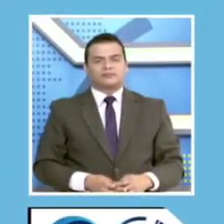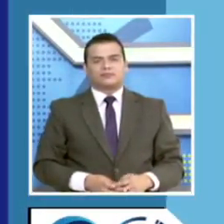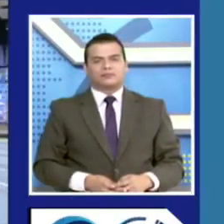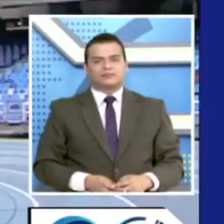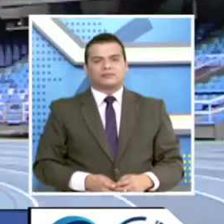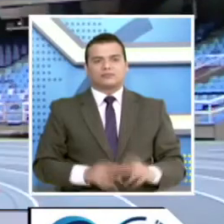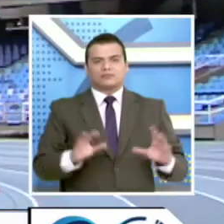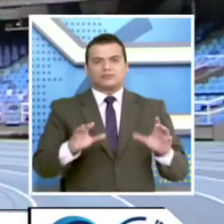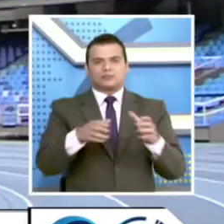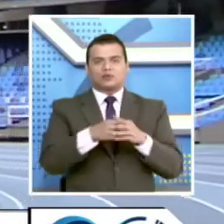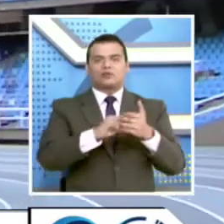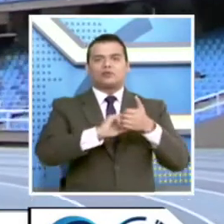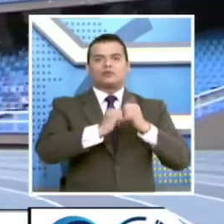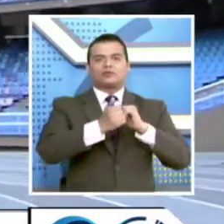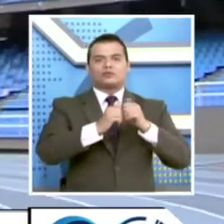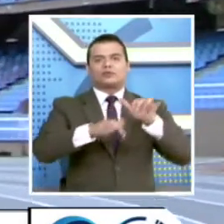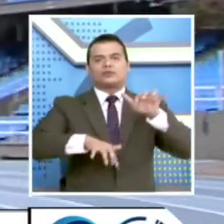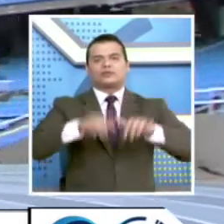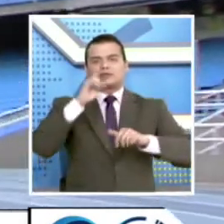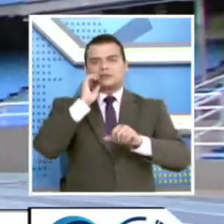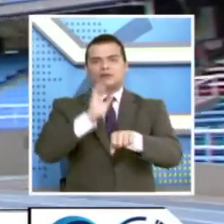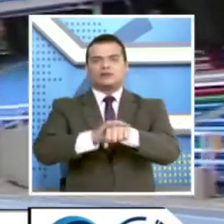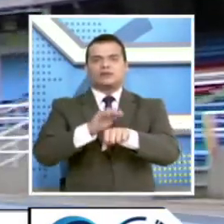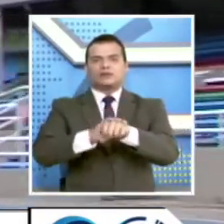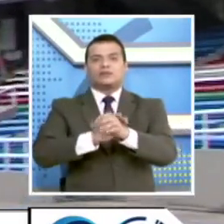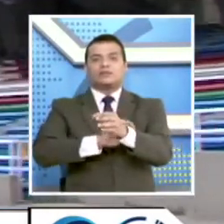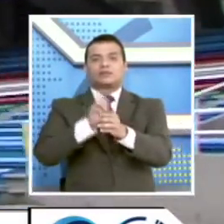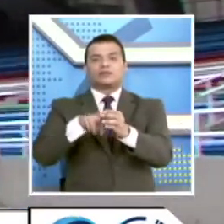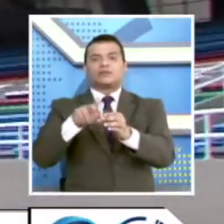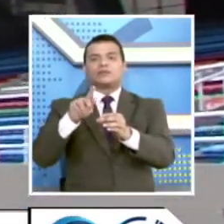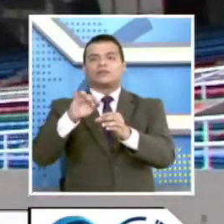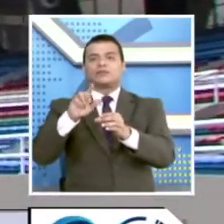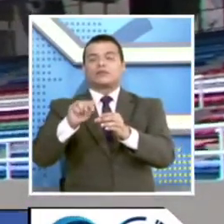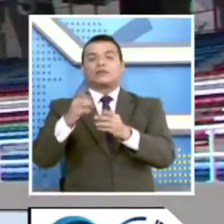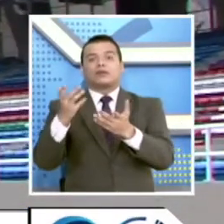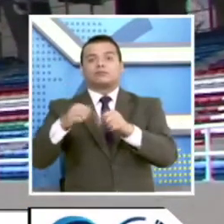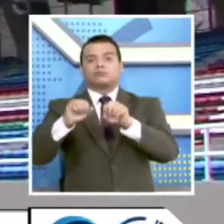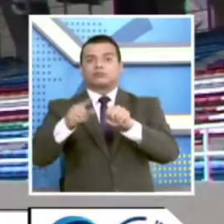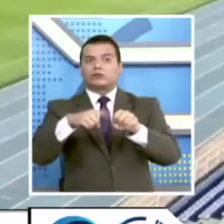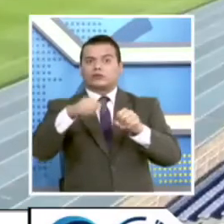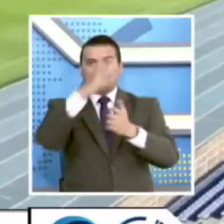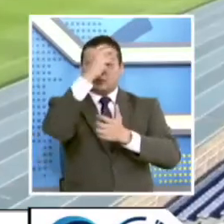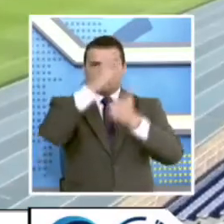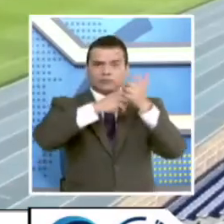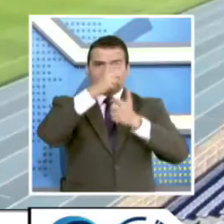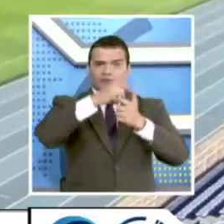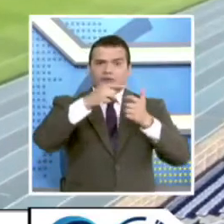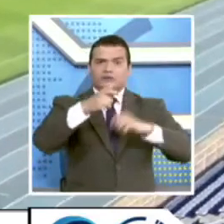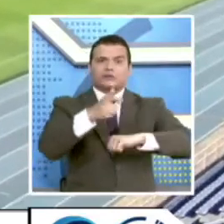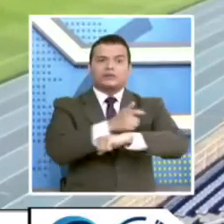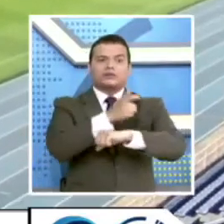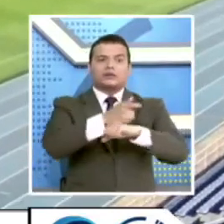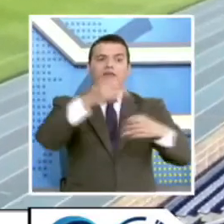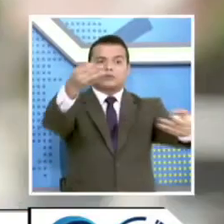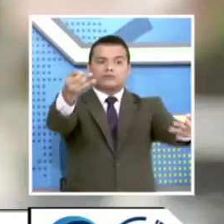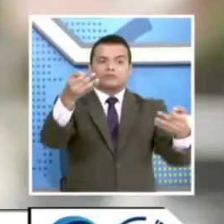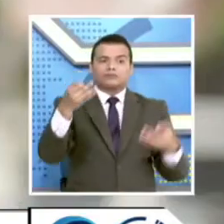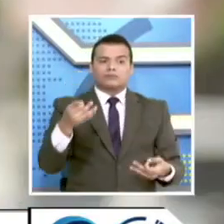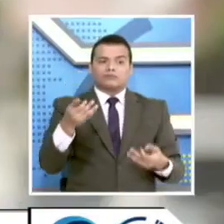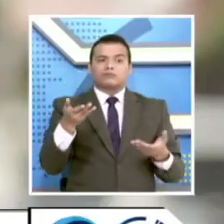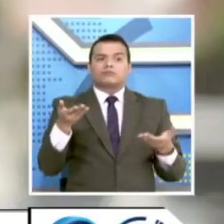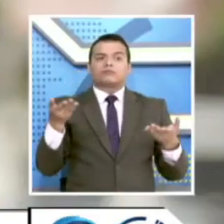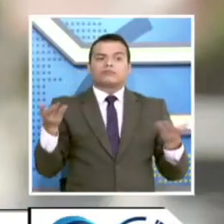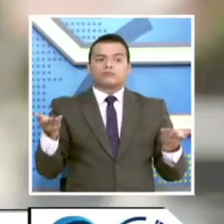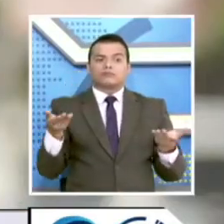La Secretaría de Deportes de Cali solicitó a la FIFA revisar la evaluación técnica que realizó al Estadio Pascual Guerrero. como veo, se